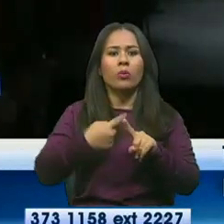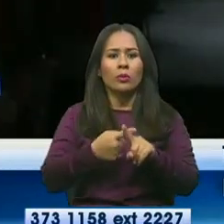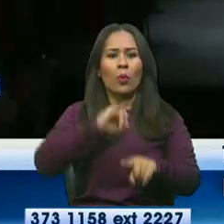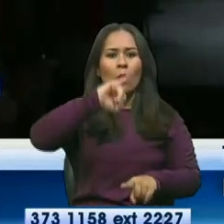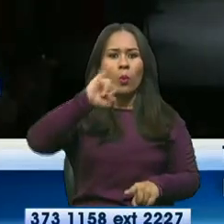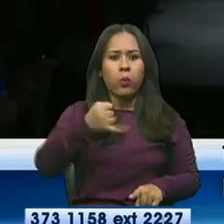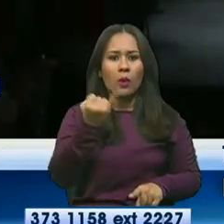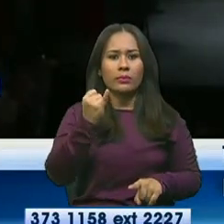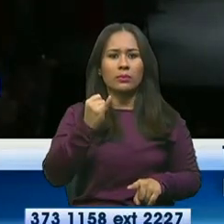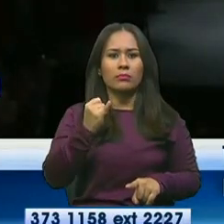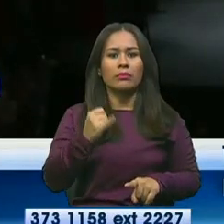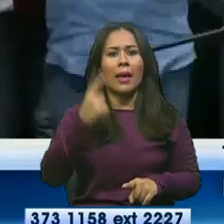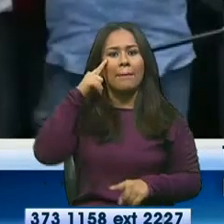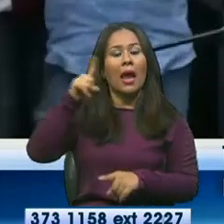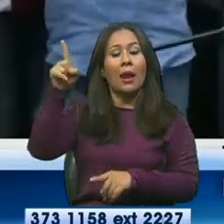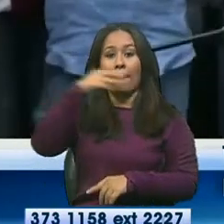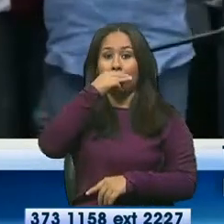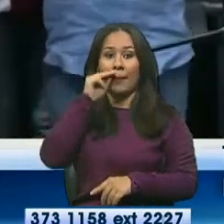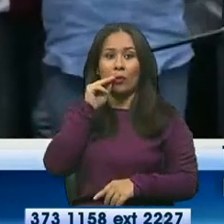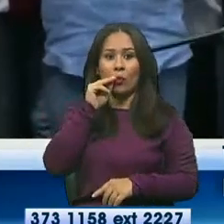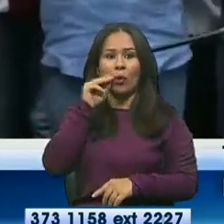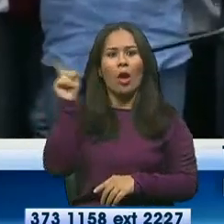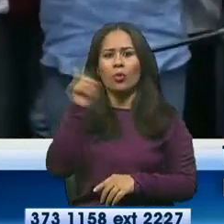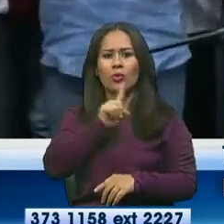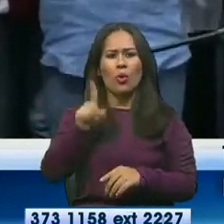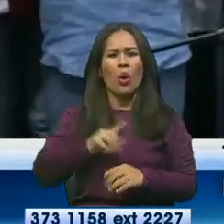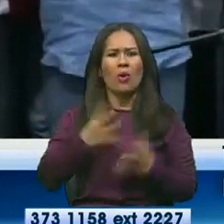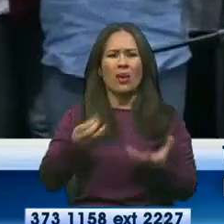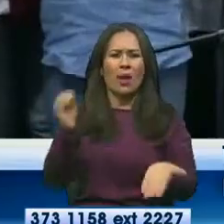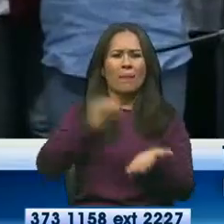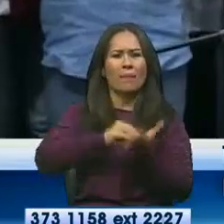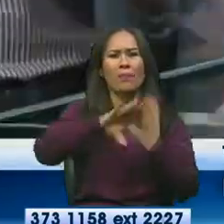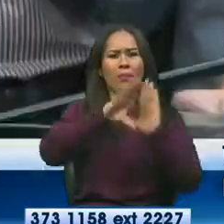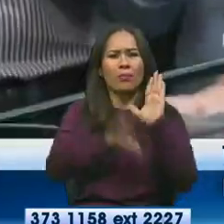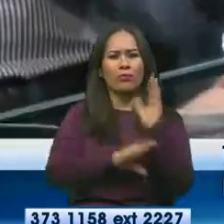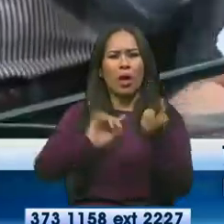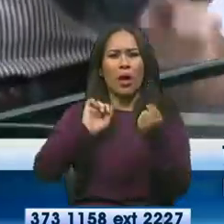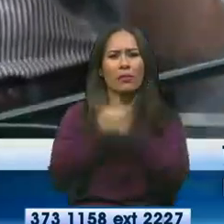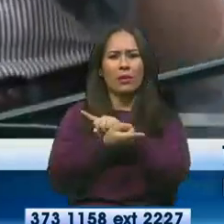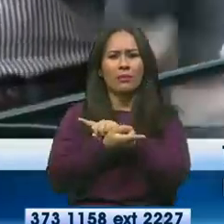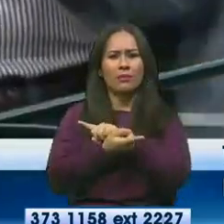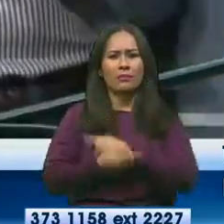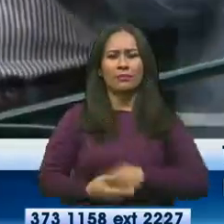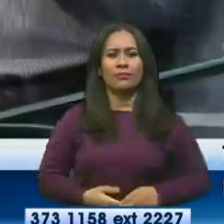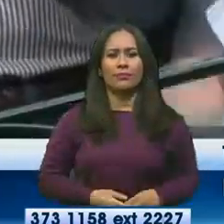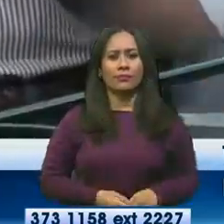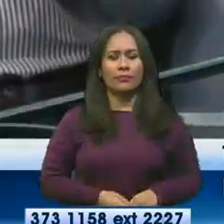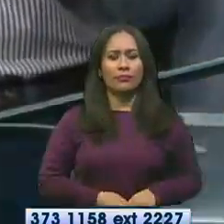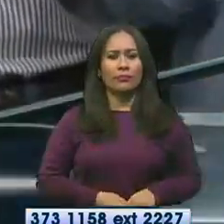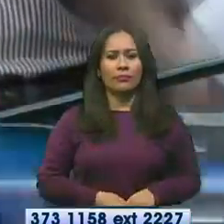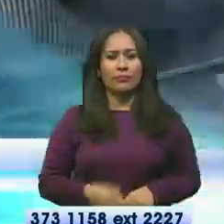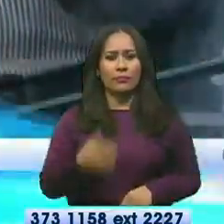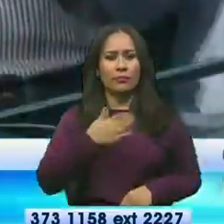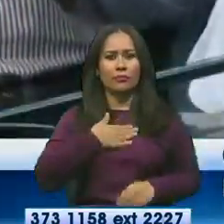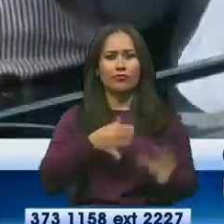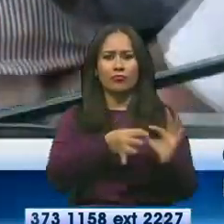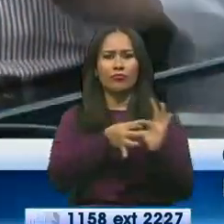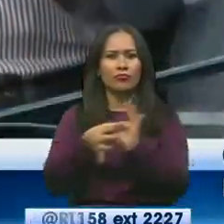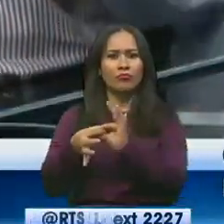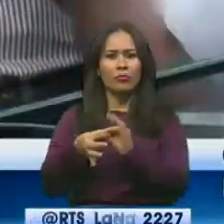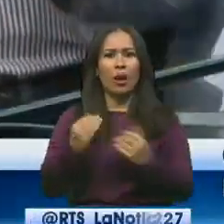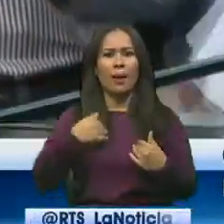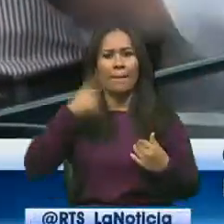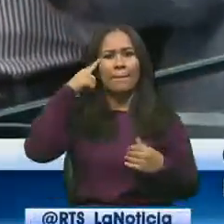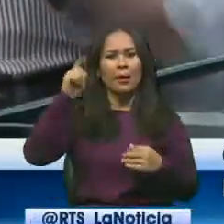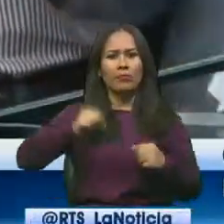presidente Nicolás Maduro a que retire la convocatoria a una constituyente. Como mecanismo de presión y preparación para